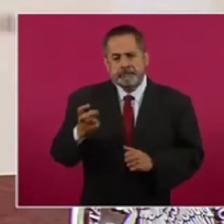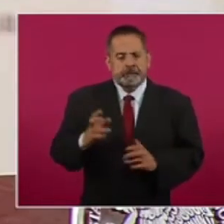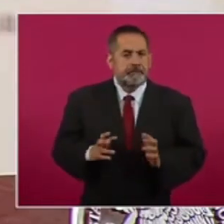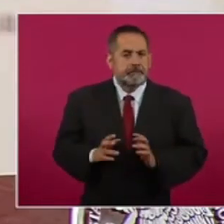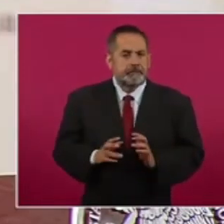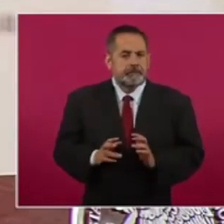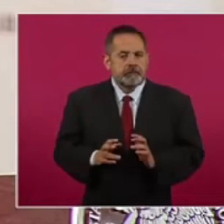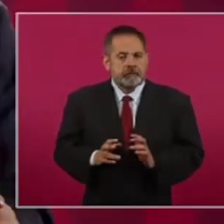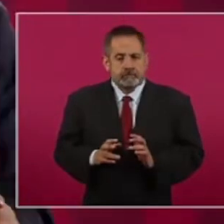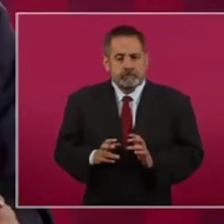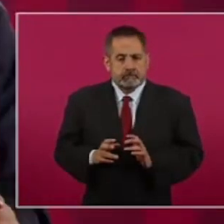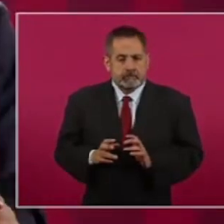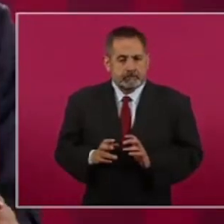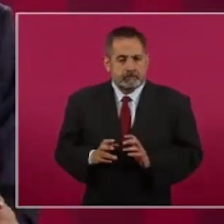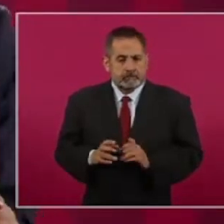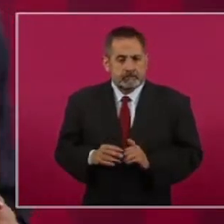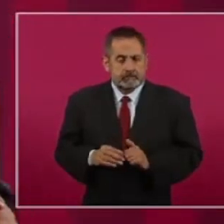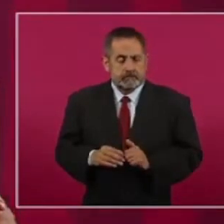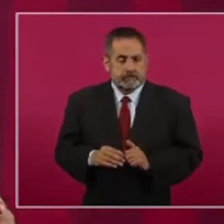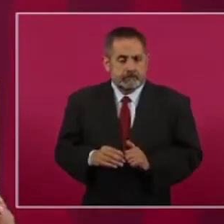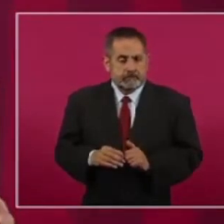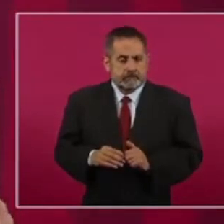estamos